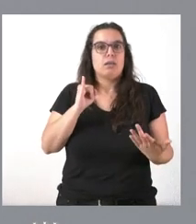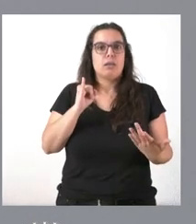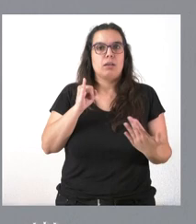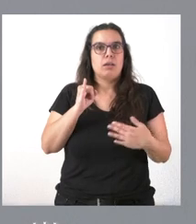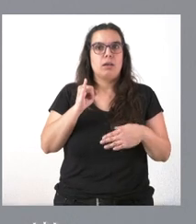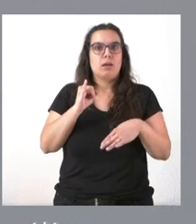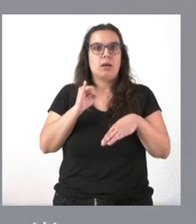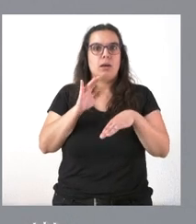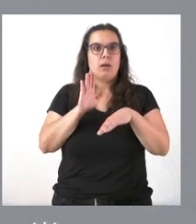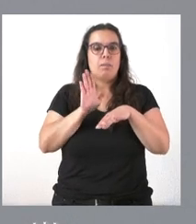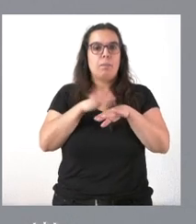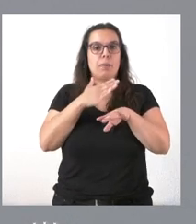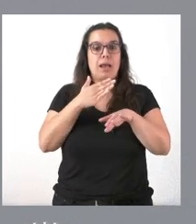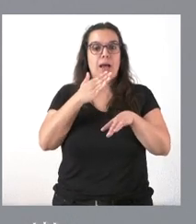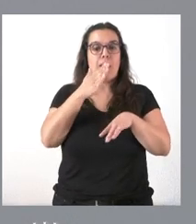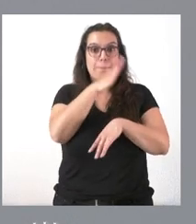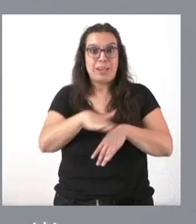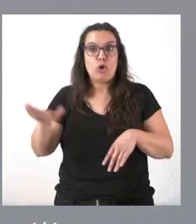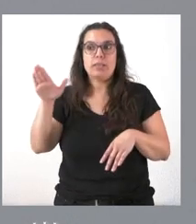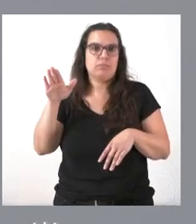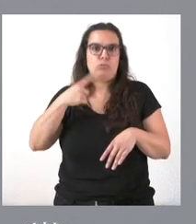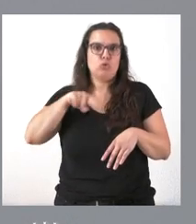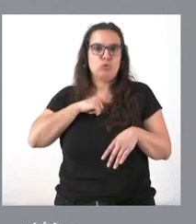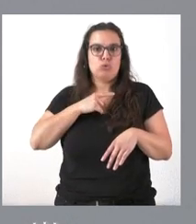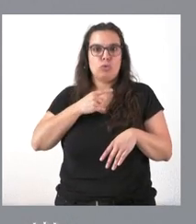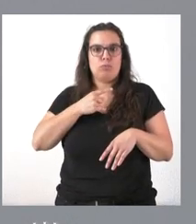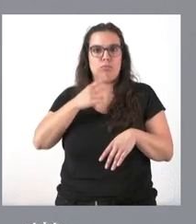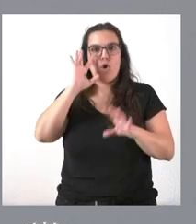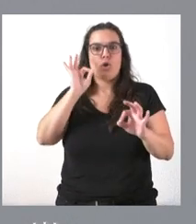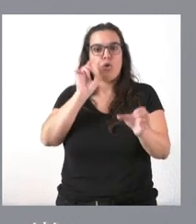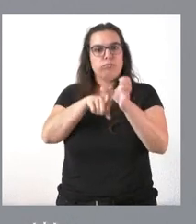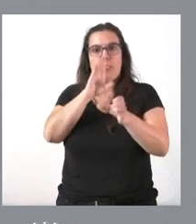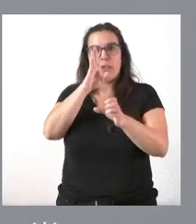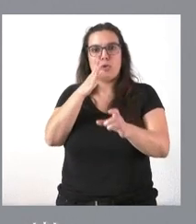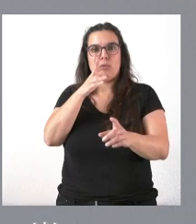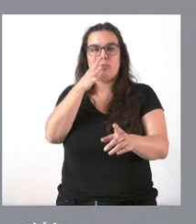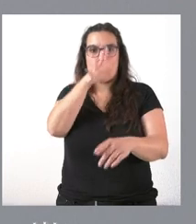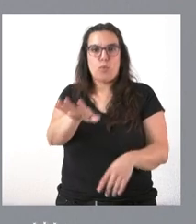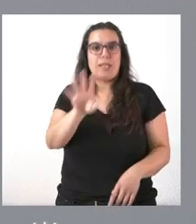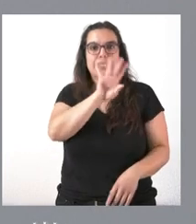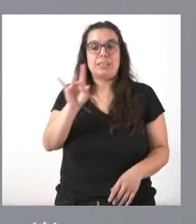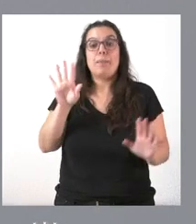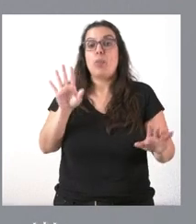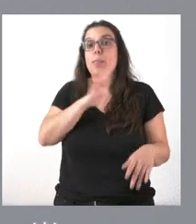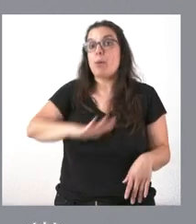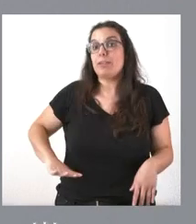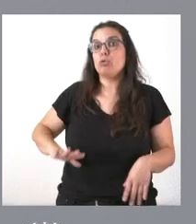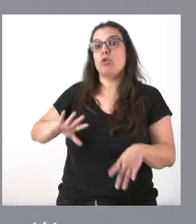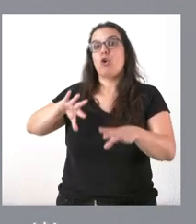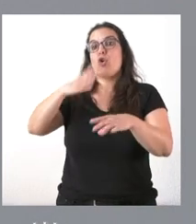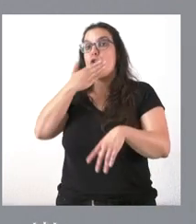la situación de los menores de Castilla y león pero de momento la noticia que tenemos a través del colegio vamos a seguir